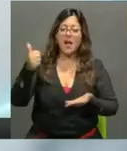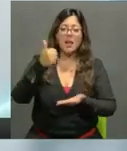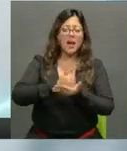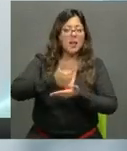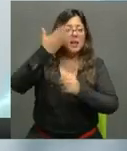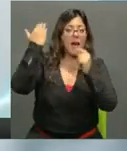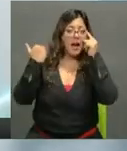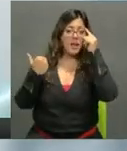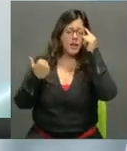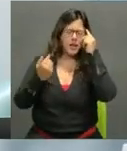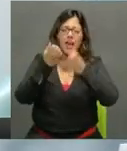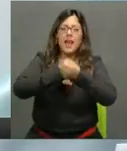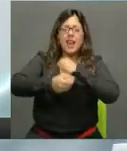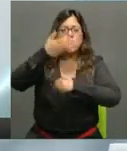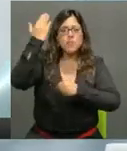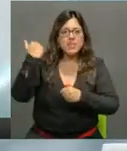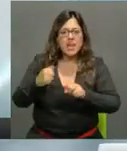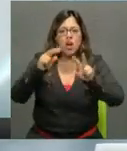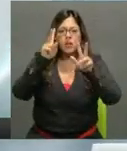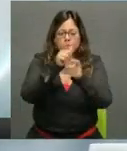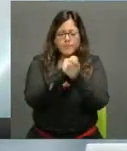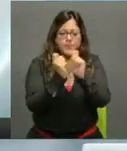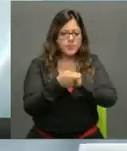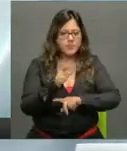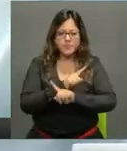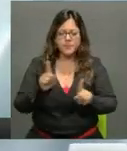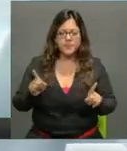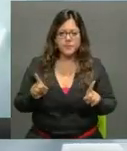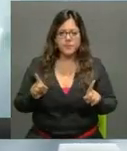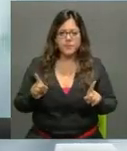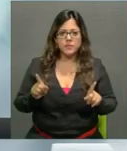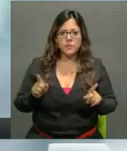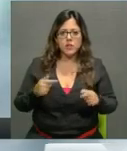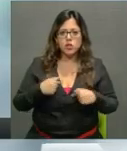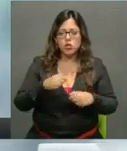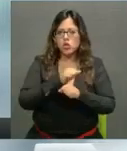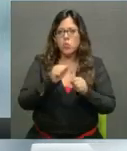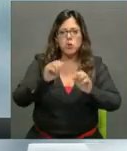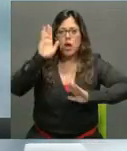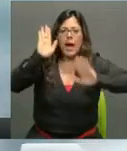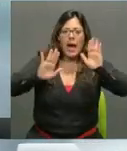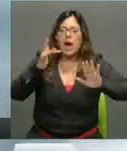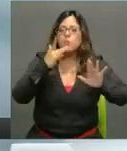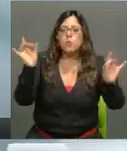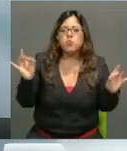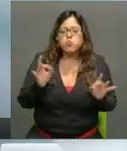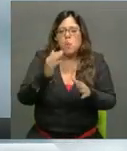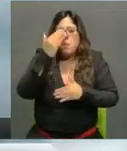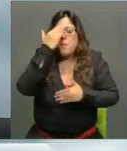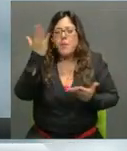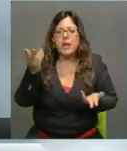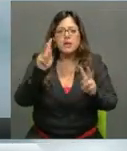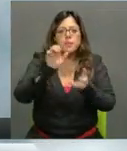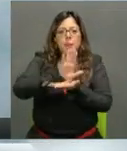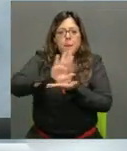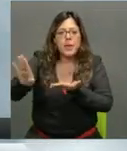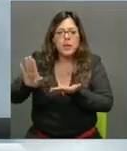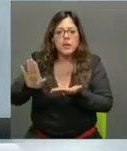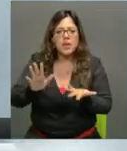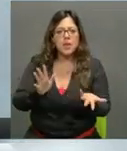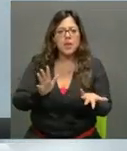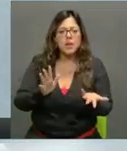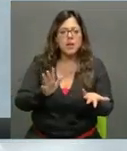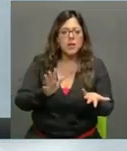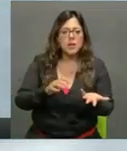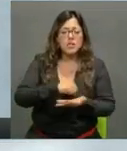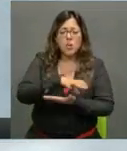el año pasado, haciendo el inverso, o sea, no me puedo ir de candidato porque me fue mal y el rechazo, ¿cuántas son comunas? ¿Cinco, seis?